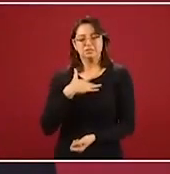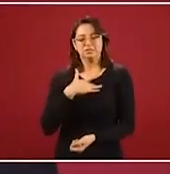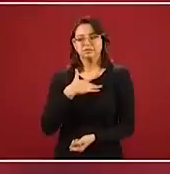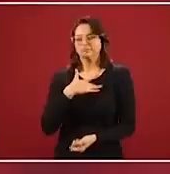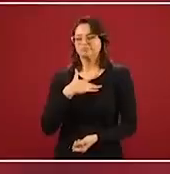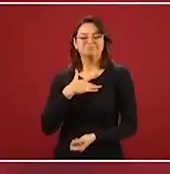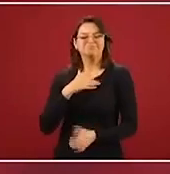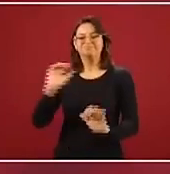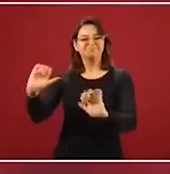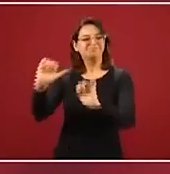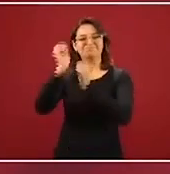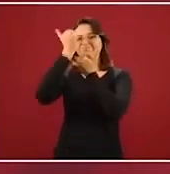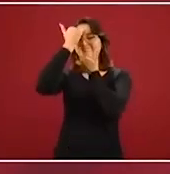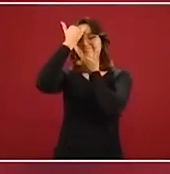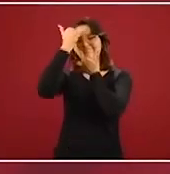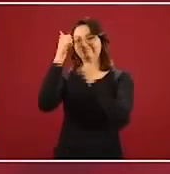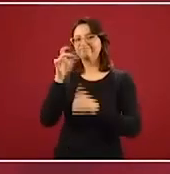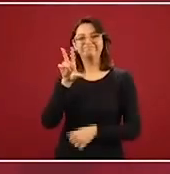desistían.